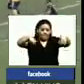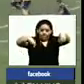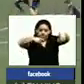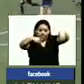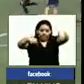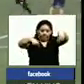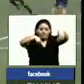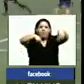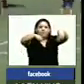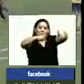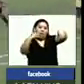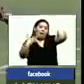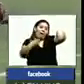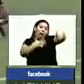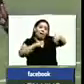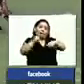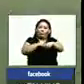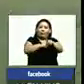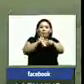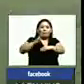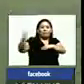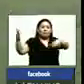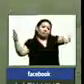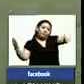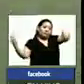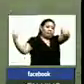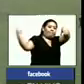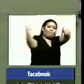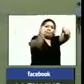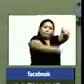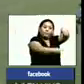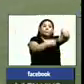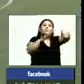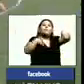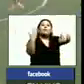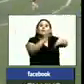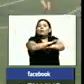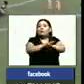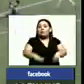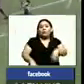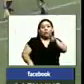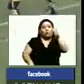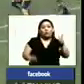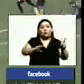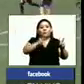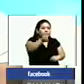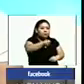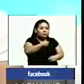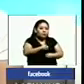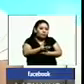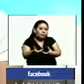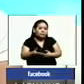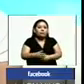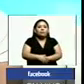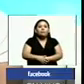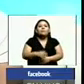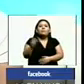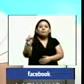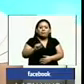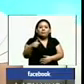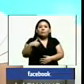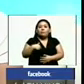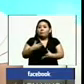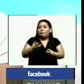al borde del área anticipó el disparo Que entró rebotando a la meta de los fogoneros Dejando el 2x0 definitivo del duelo Así es, quiero